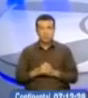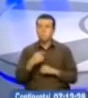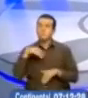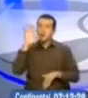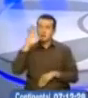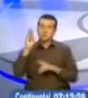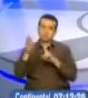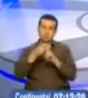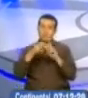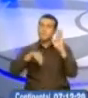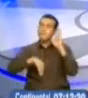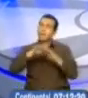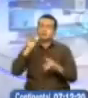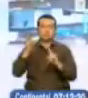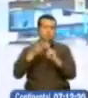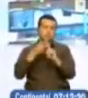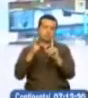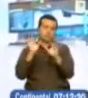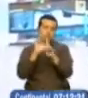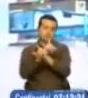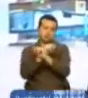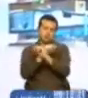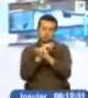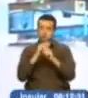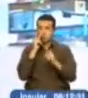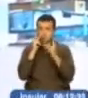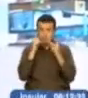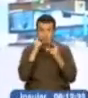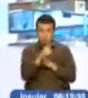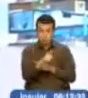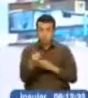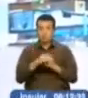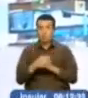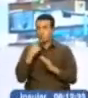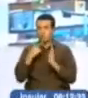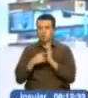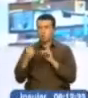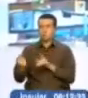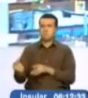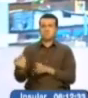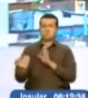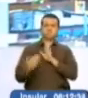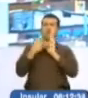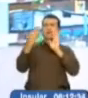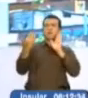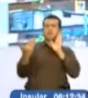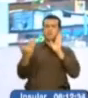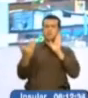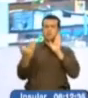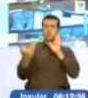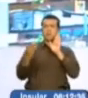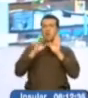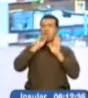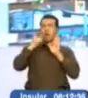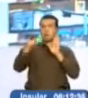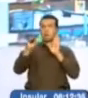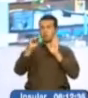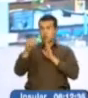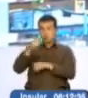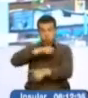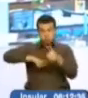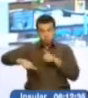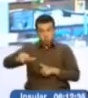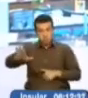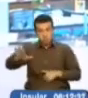porque las redes son un fenómeno estupendo para ver eso. Esto de que recibes un ataque, señalas que te están atacando, ni siquiera atacas. Dices,